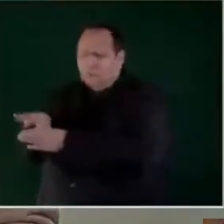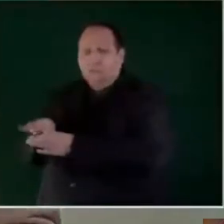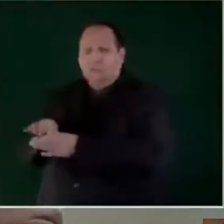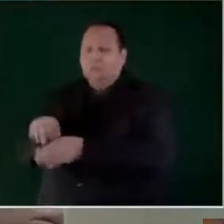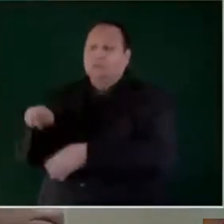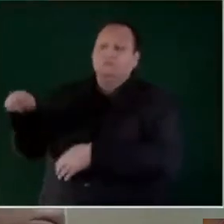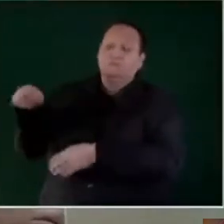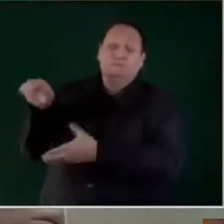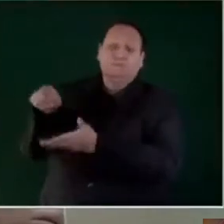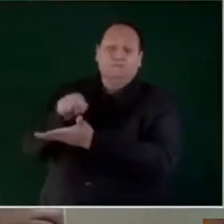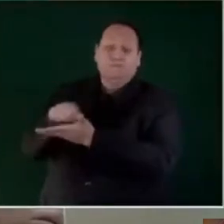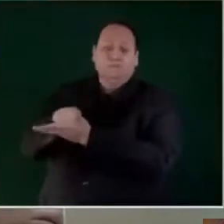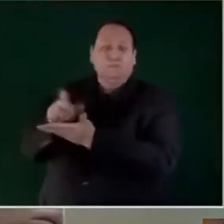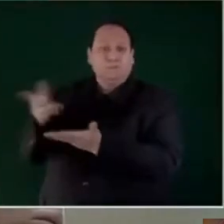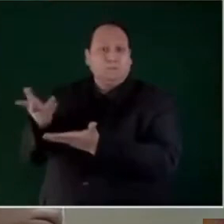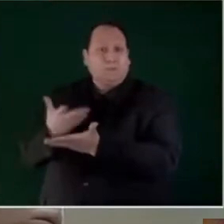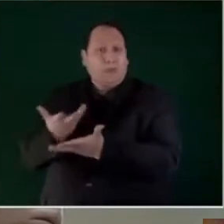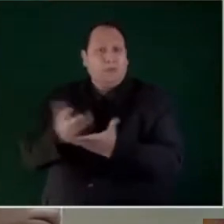apuntando.